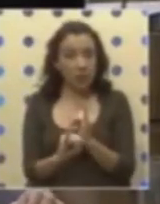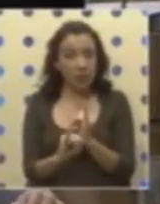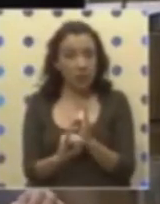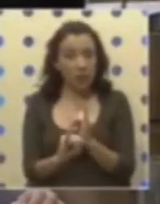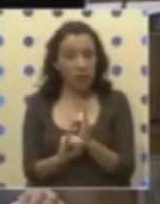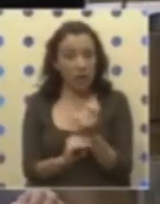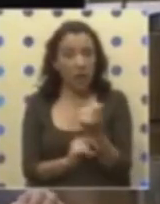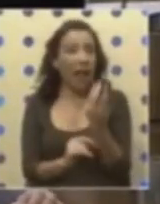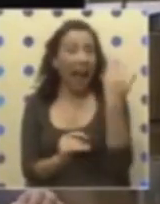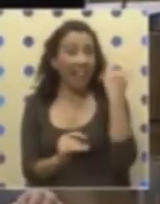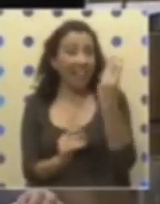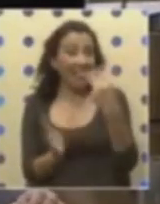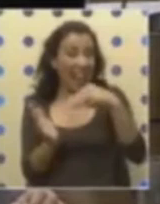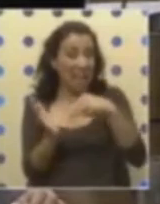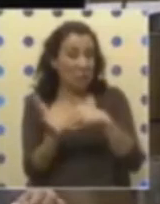de